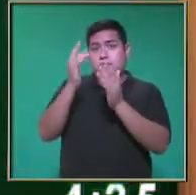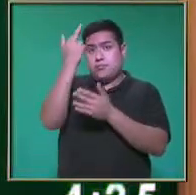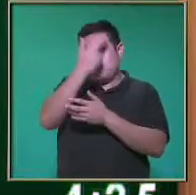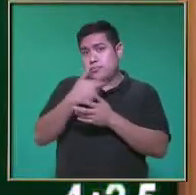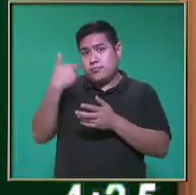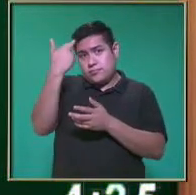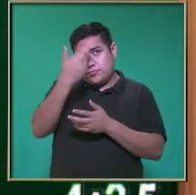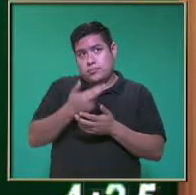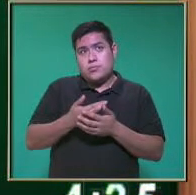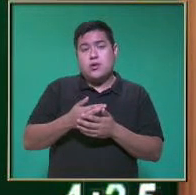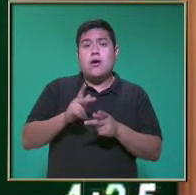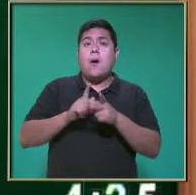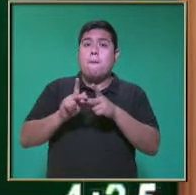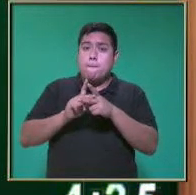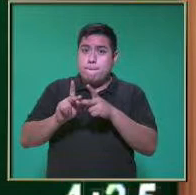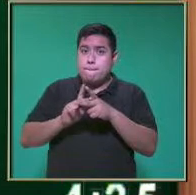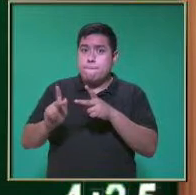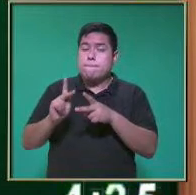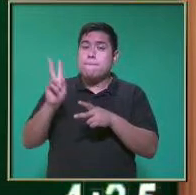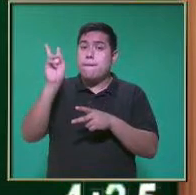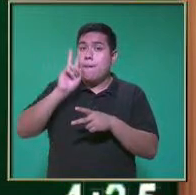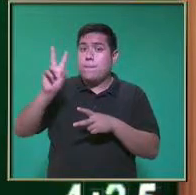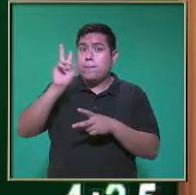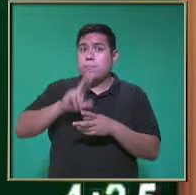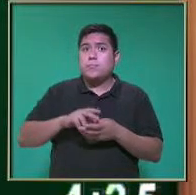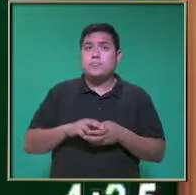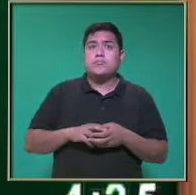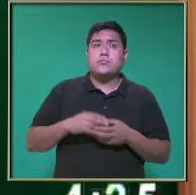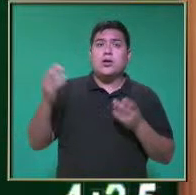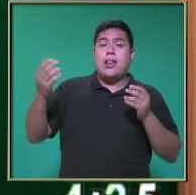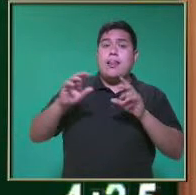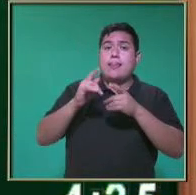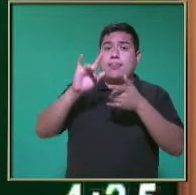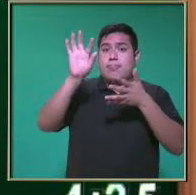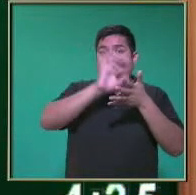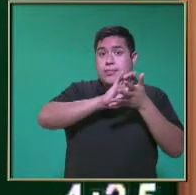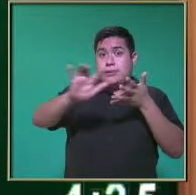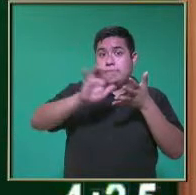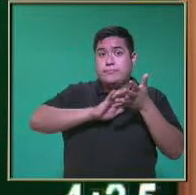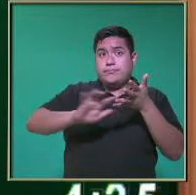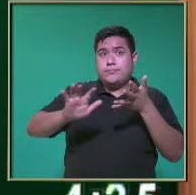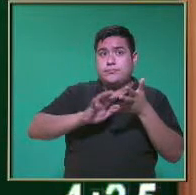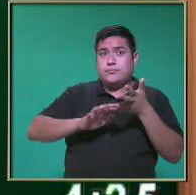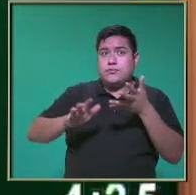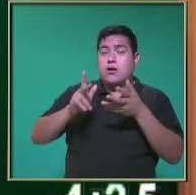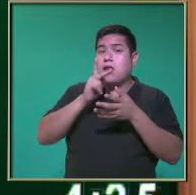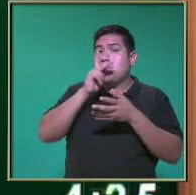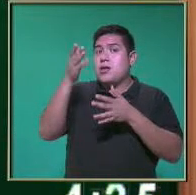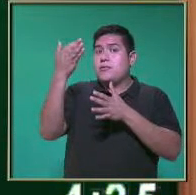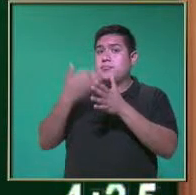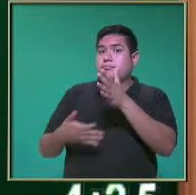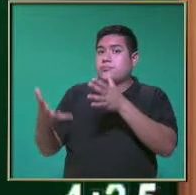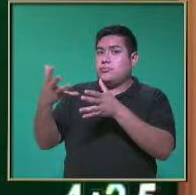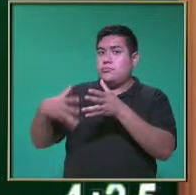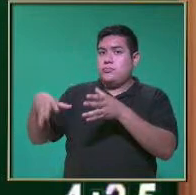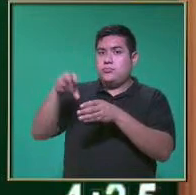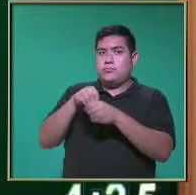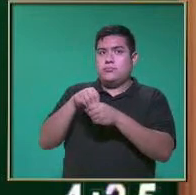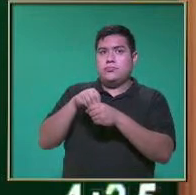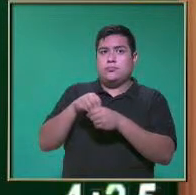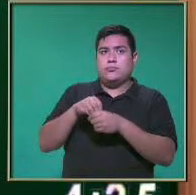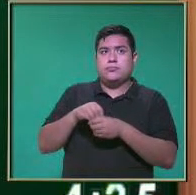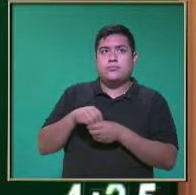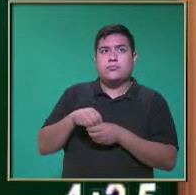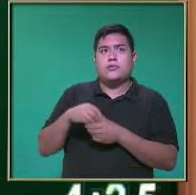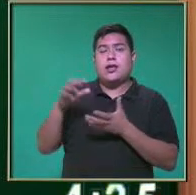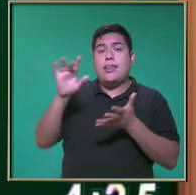Now let's check a practice. Tenemos aquí una práctica. Vamos a leer el texto y a completarlo con las palabras del recuadro. Dice, read the